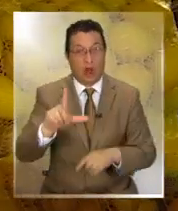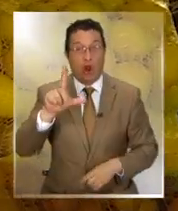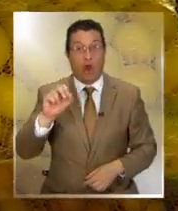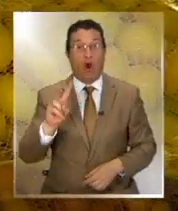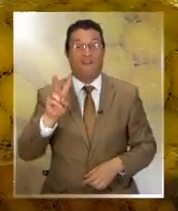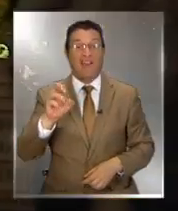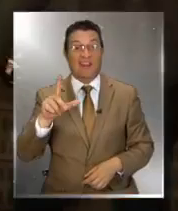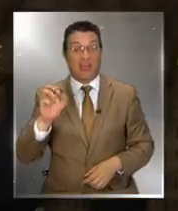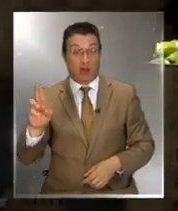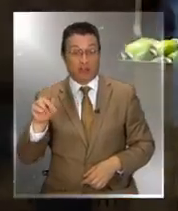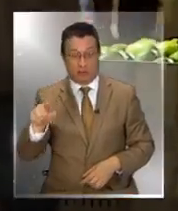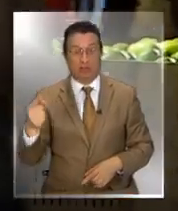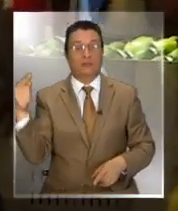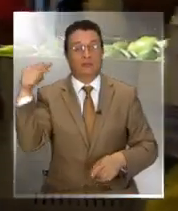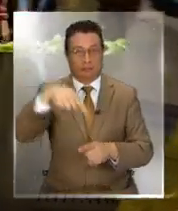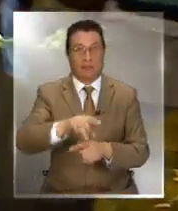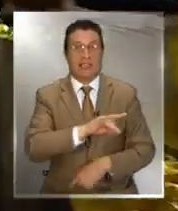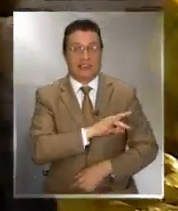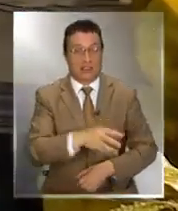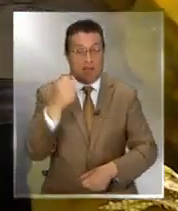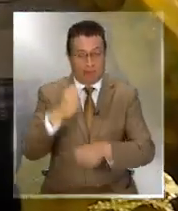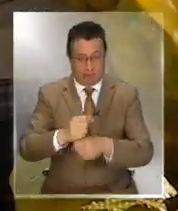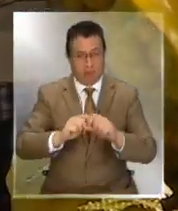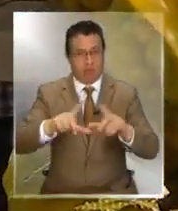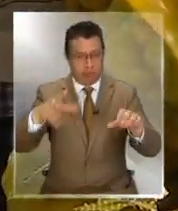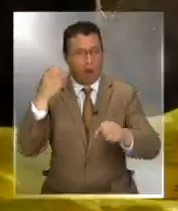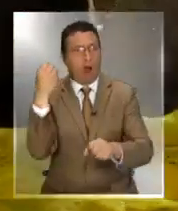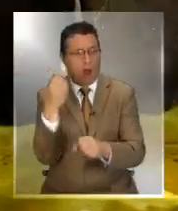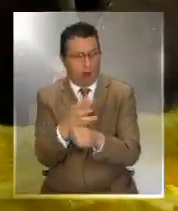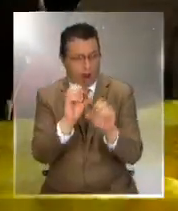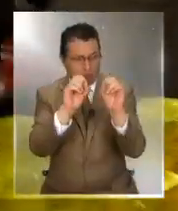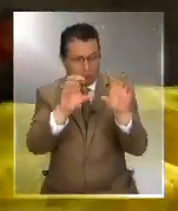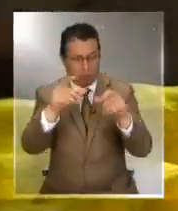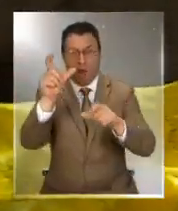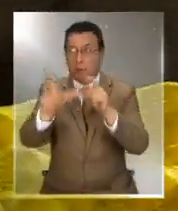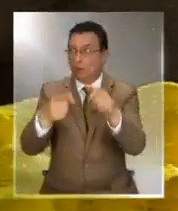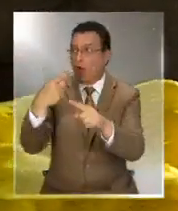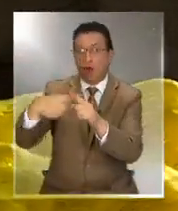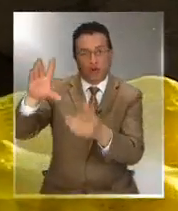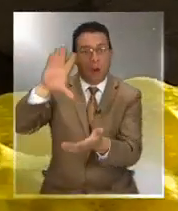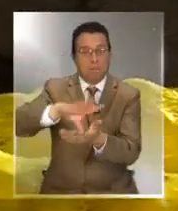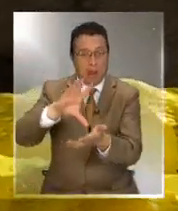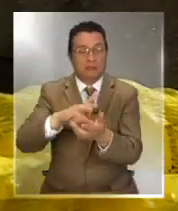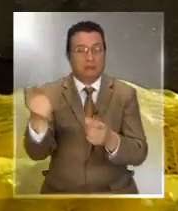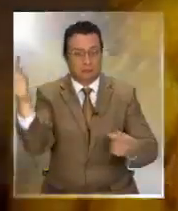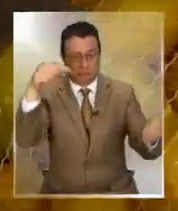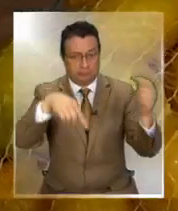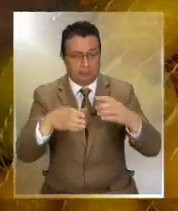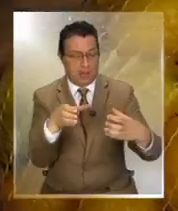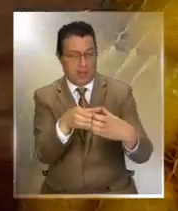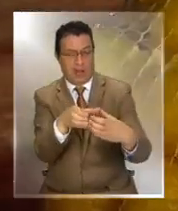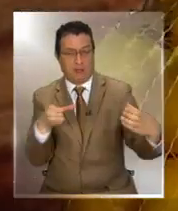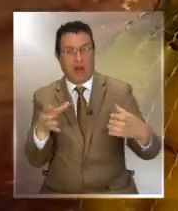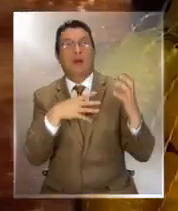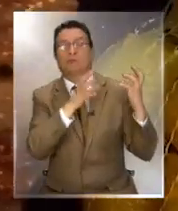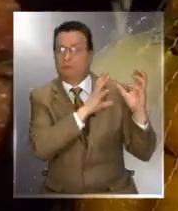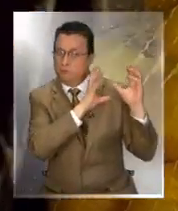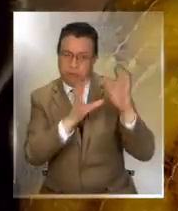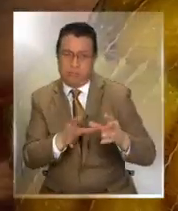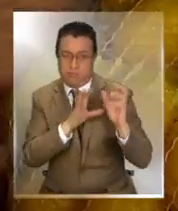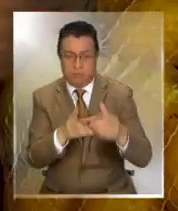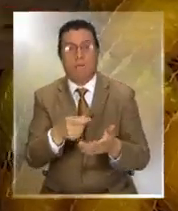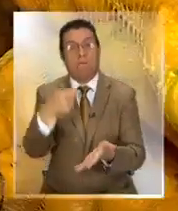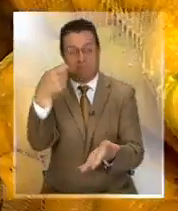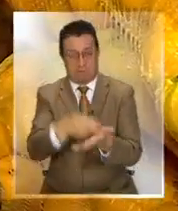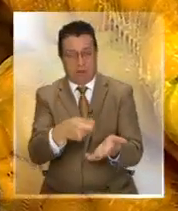la puerta de entrada a Chile laboralmente para miles que han llegado desde afuera. Siempre hay camiones que descargar y efectivo